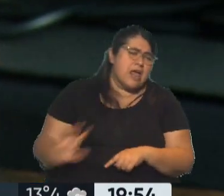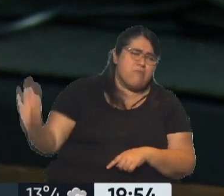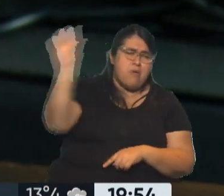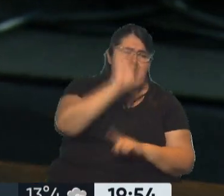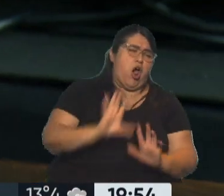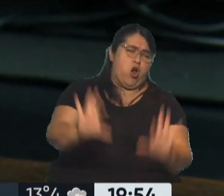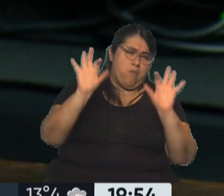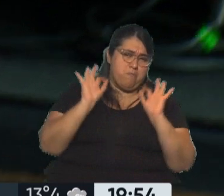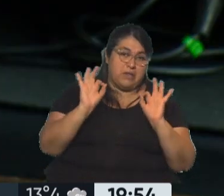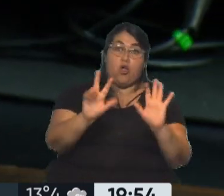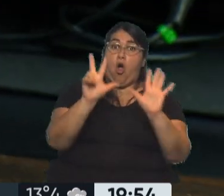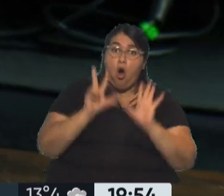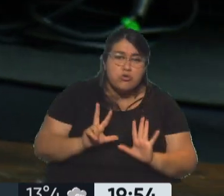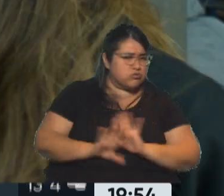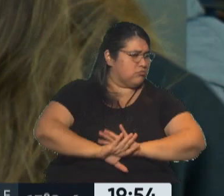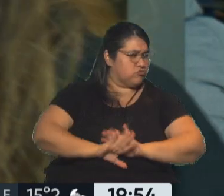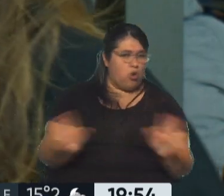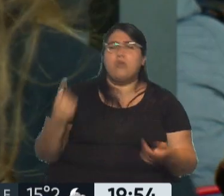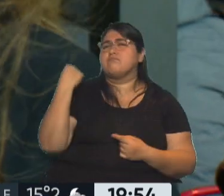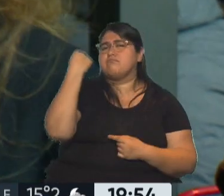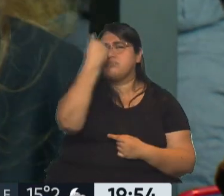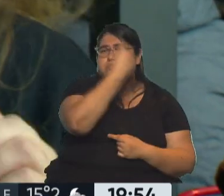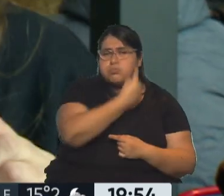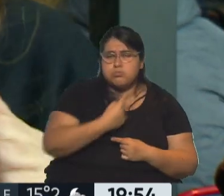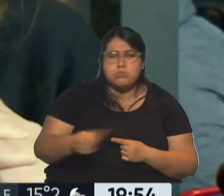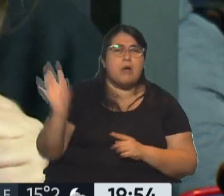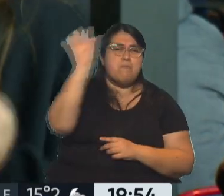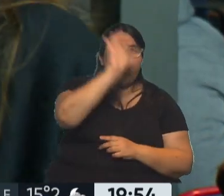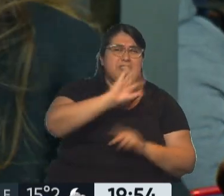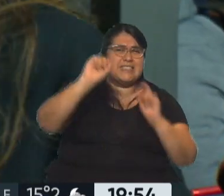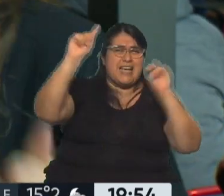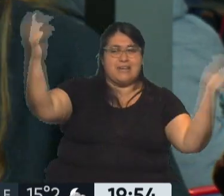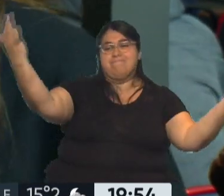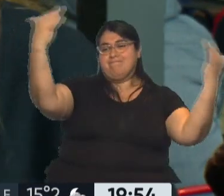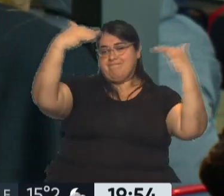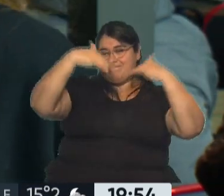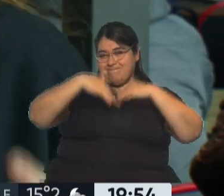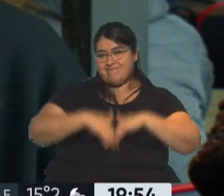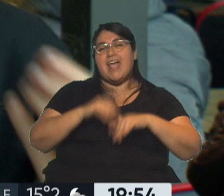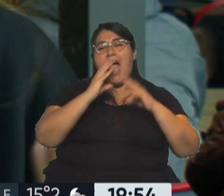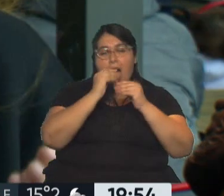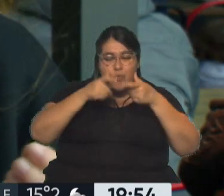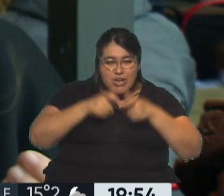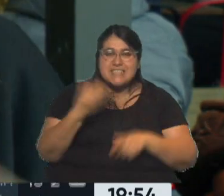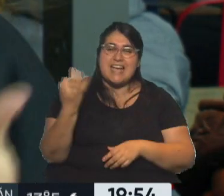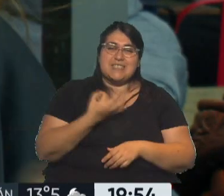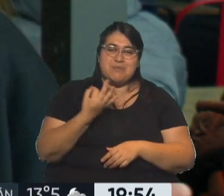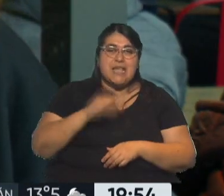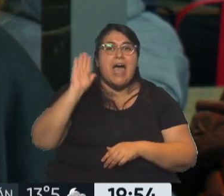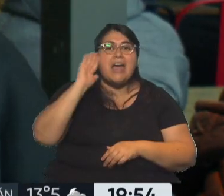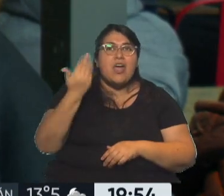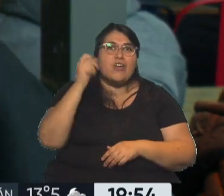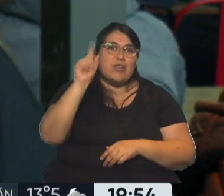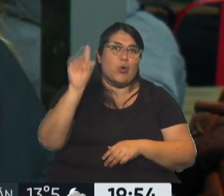para 8. Ojalá el año que viene podamos tener un representante de cada una de las provincias con su hamburguesa especial para recordarnos de sus regiones, pero